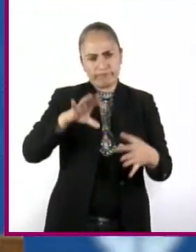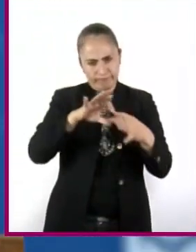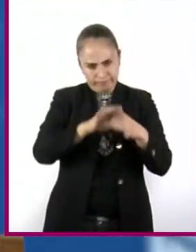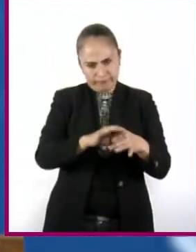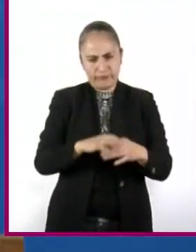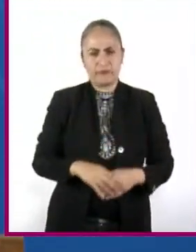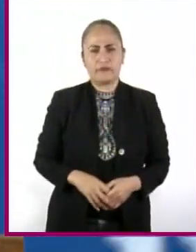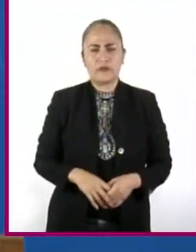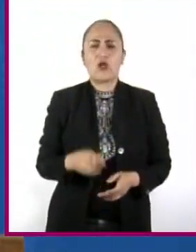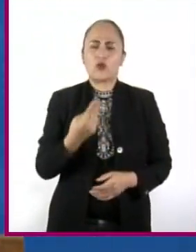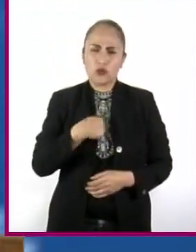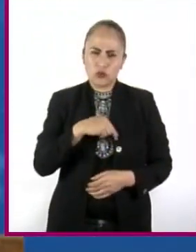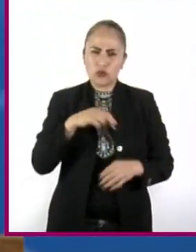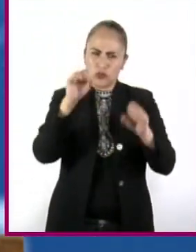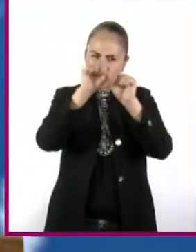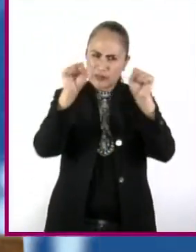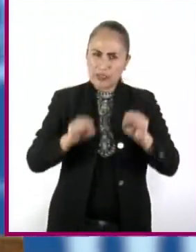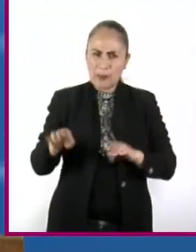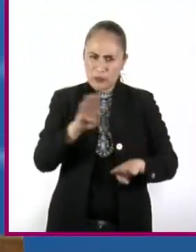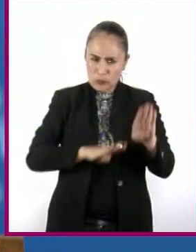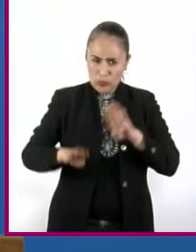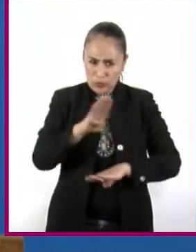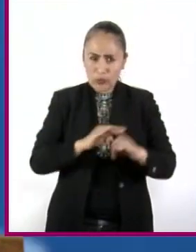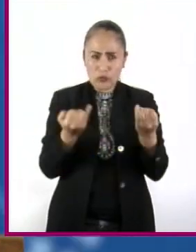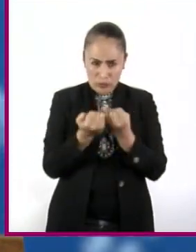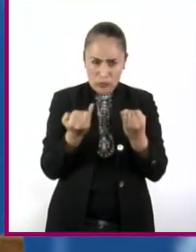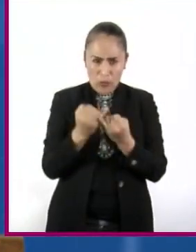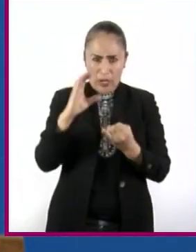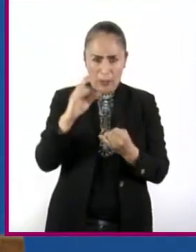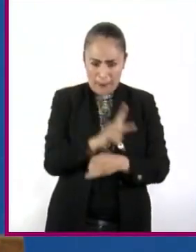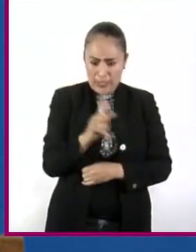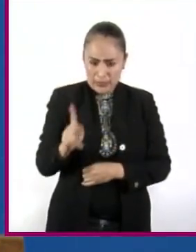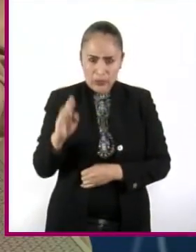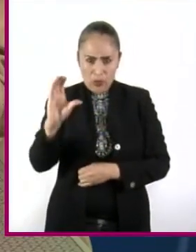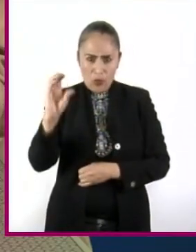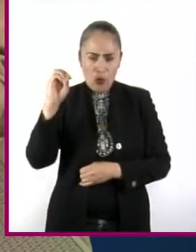estudiar a los sistemas biológicos como sistemas complejos y también a las